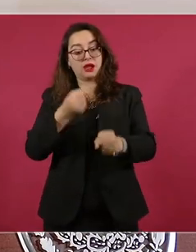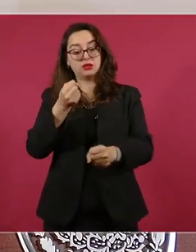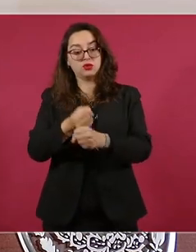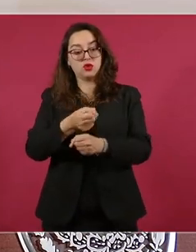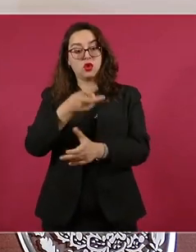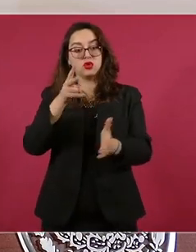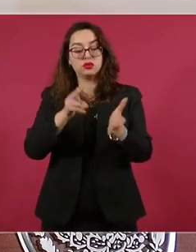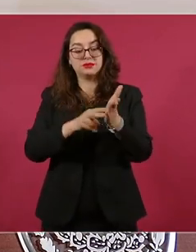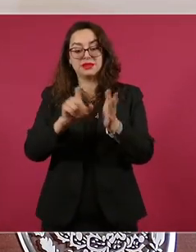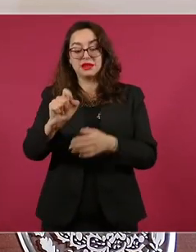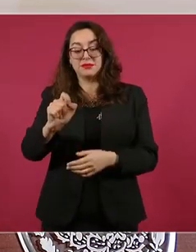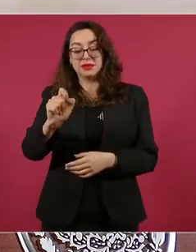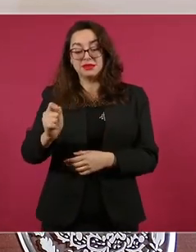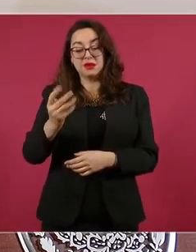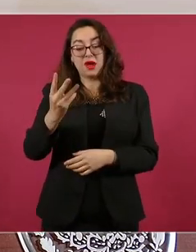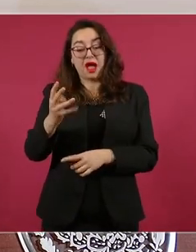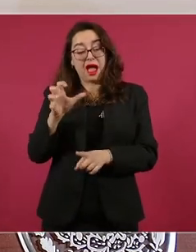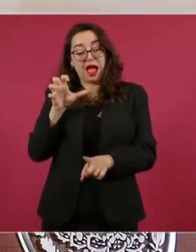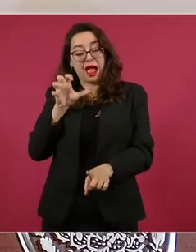casi